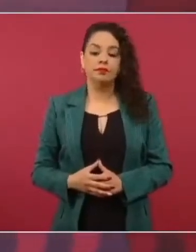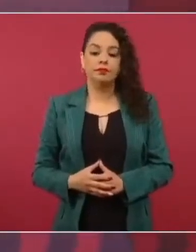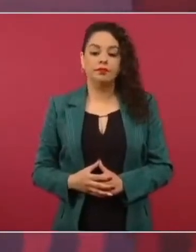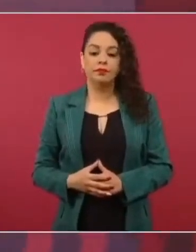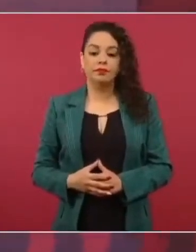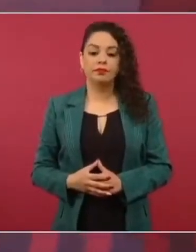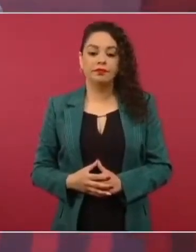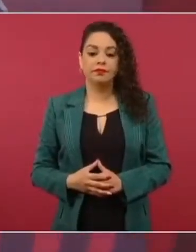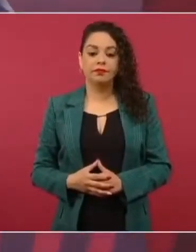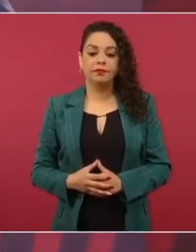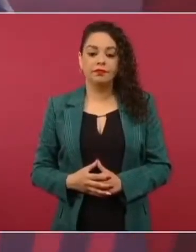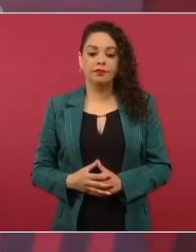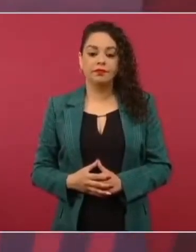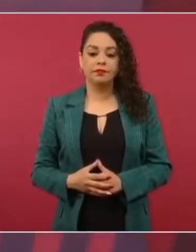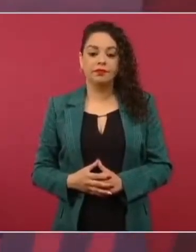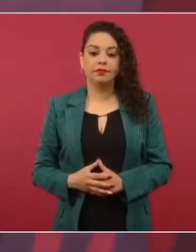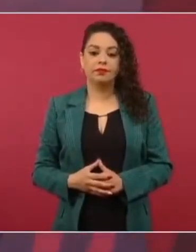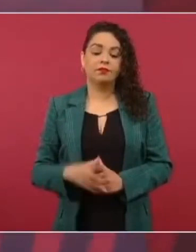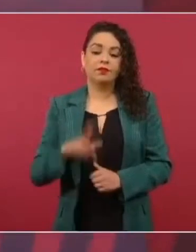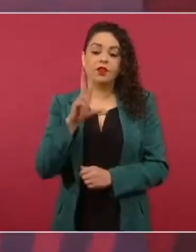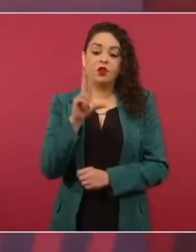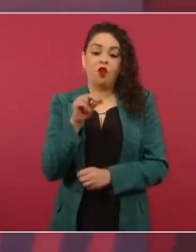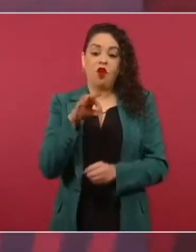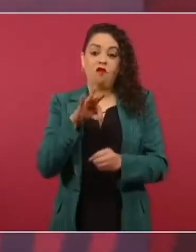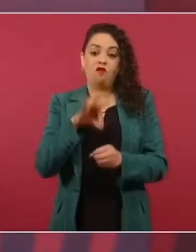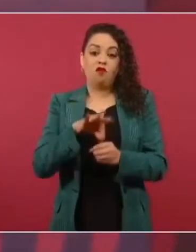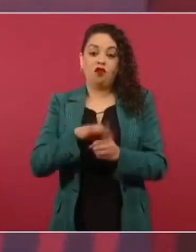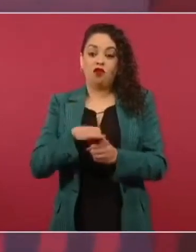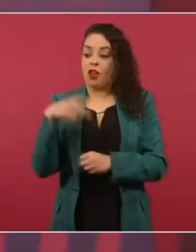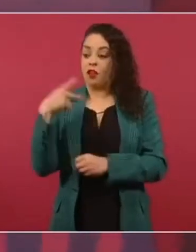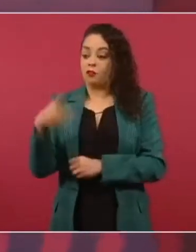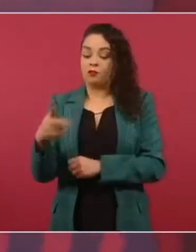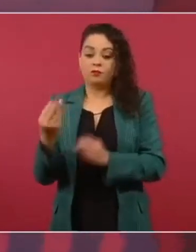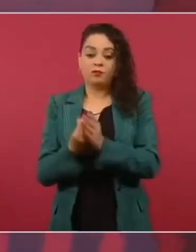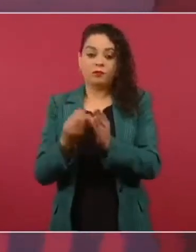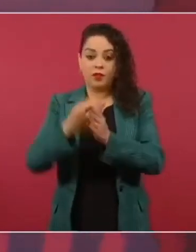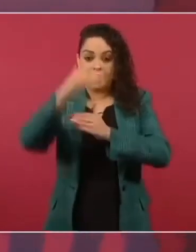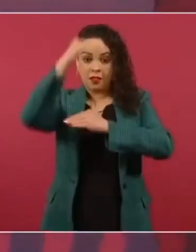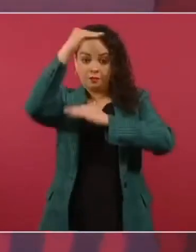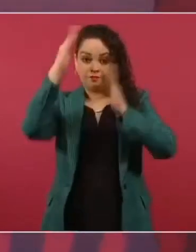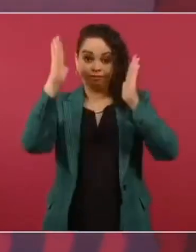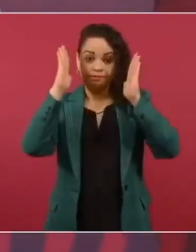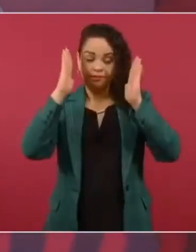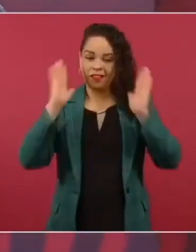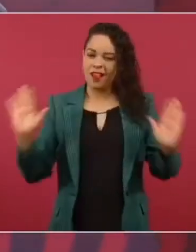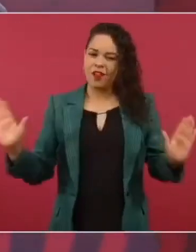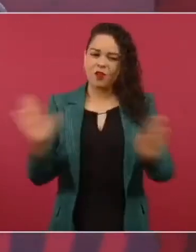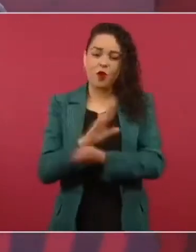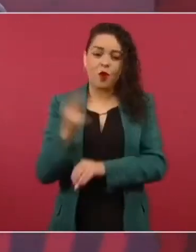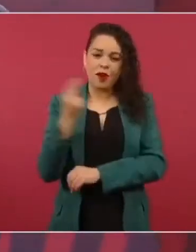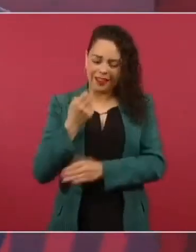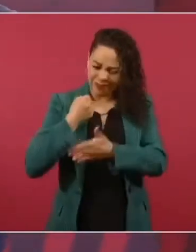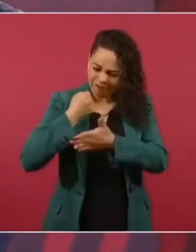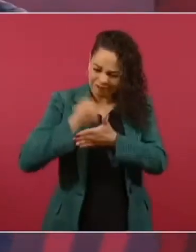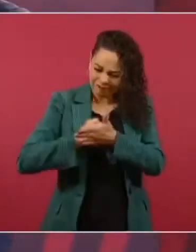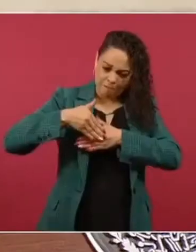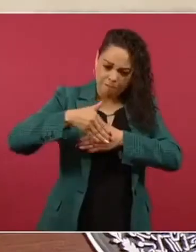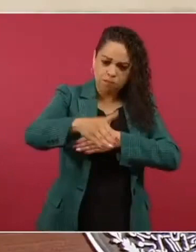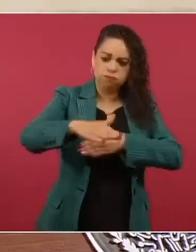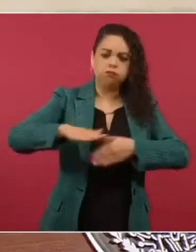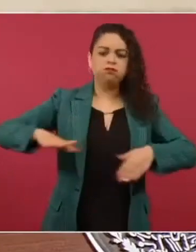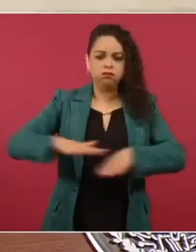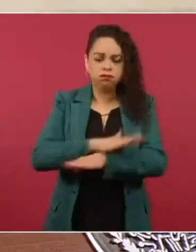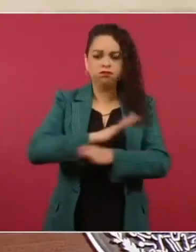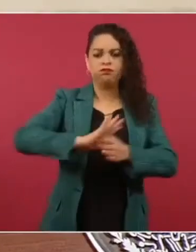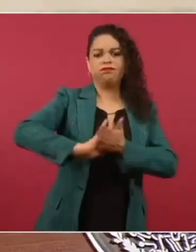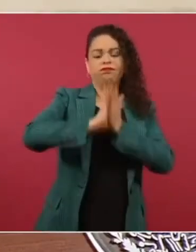para que siga la transformación. Ni un voto a los conservadores, sí